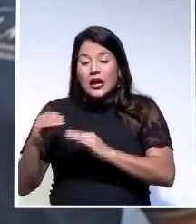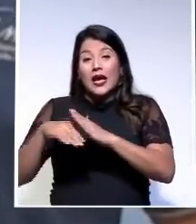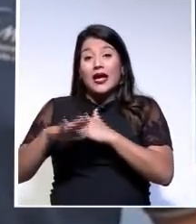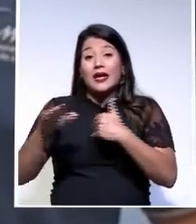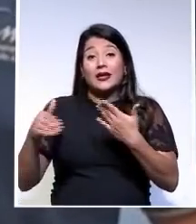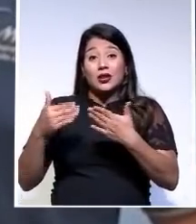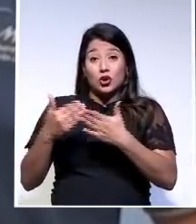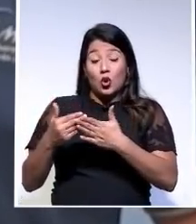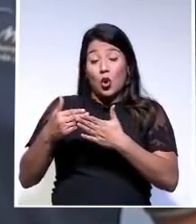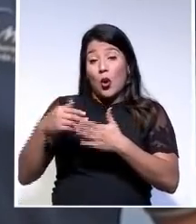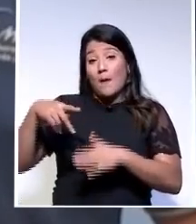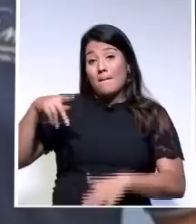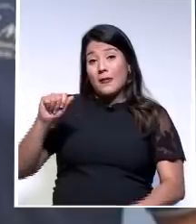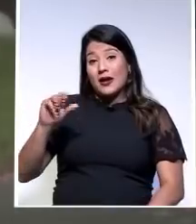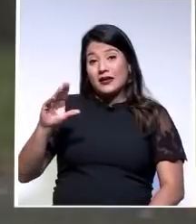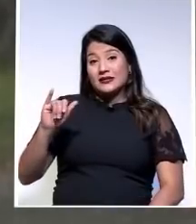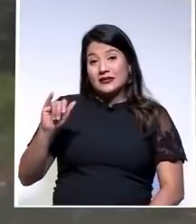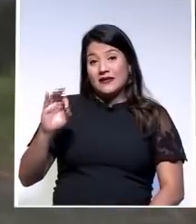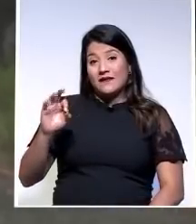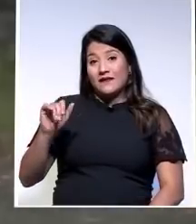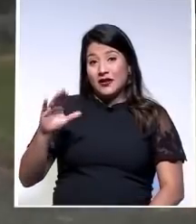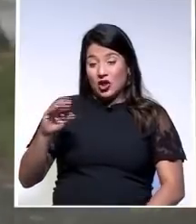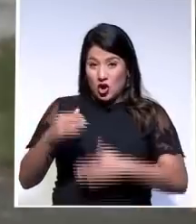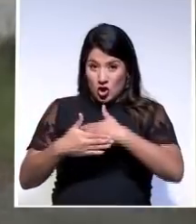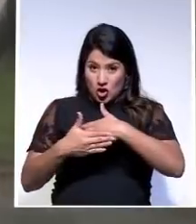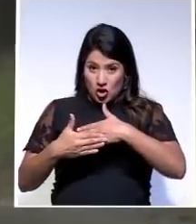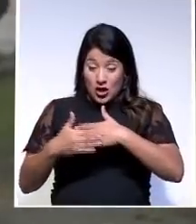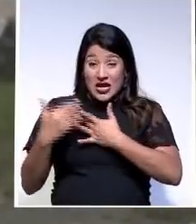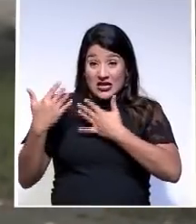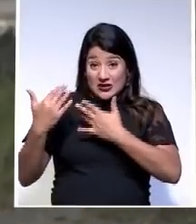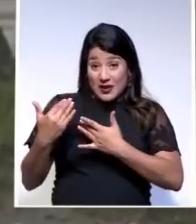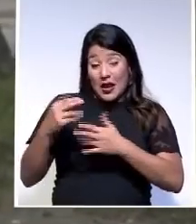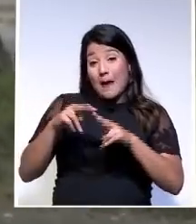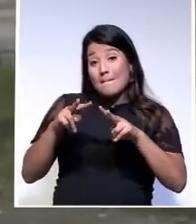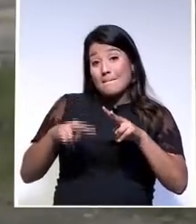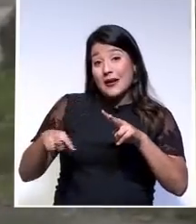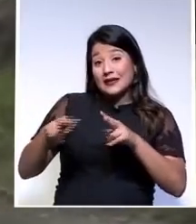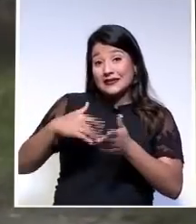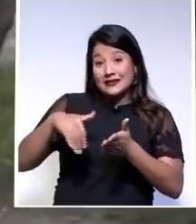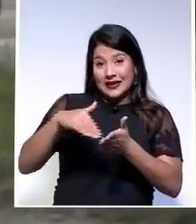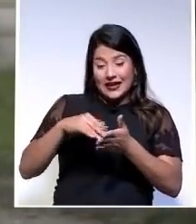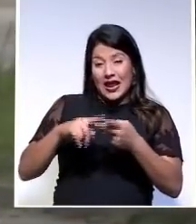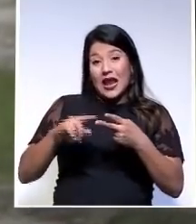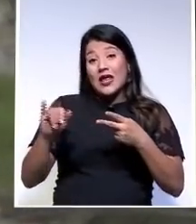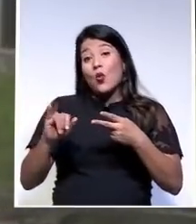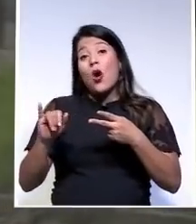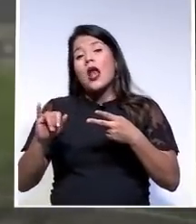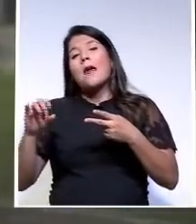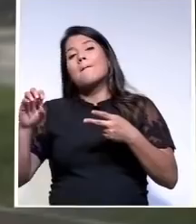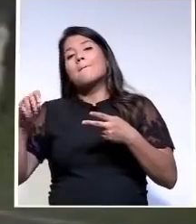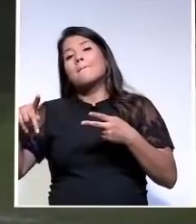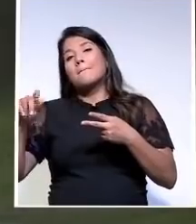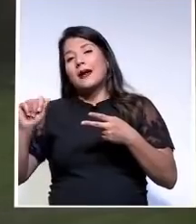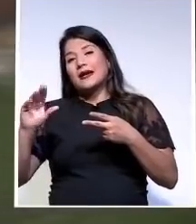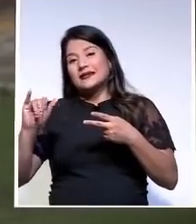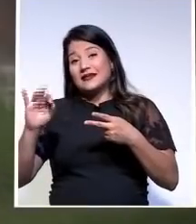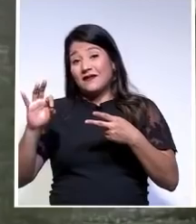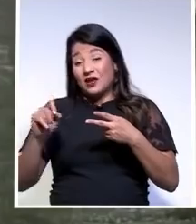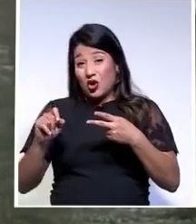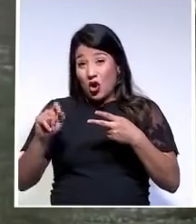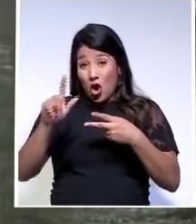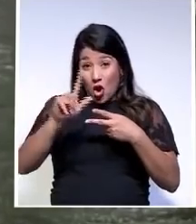vertiente del Pacífico. Se espera que tanto en el Valle Central como en la parte de la vertiente del Pacífico los días lunes y